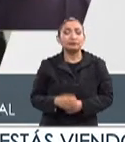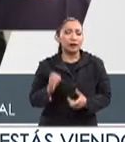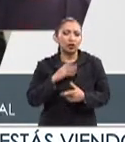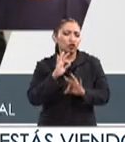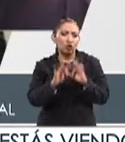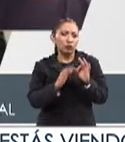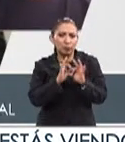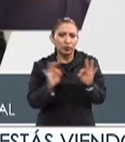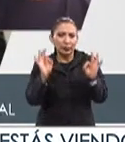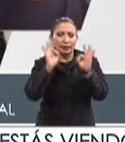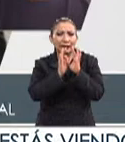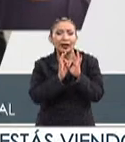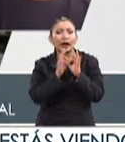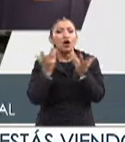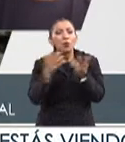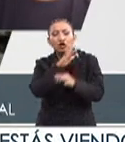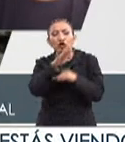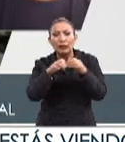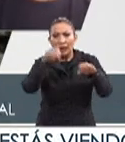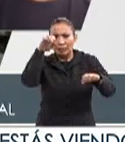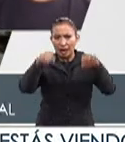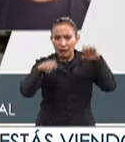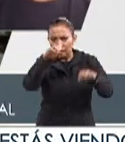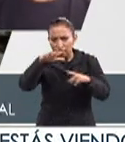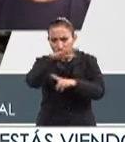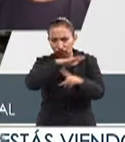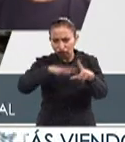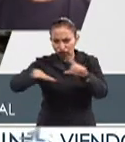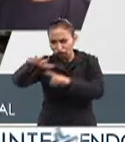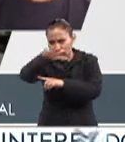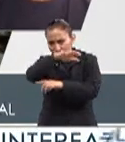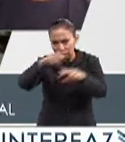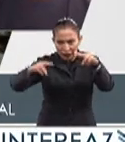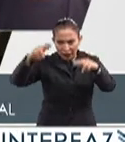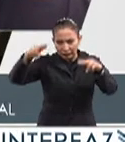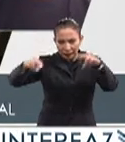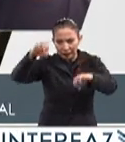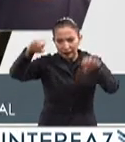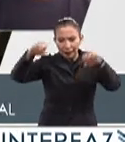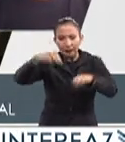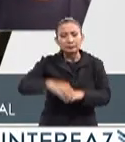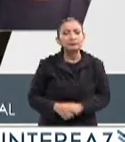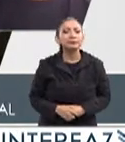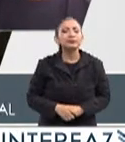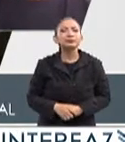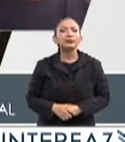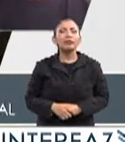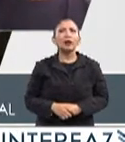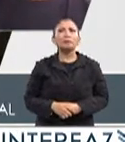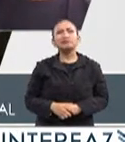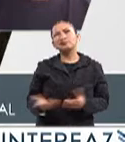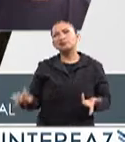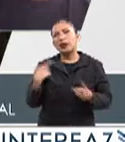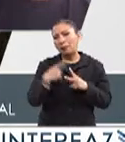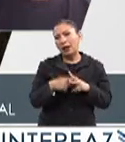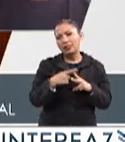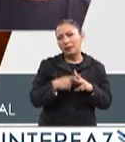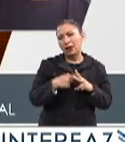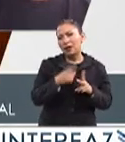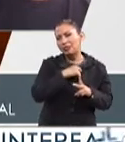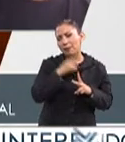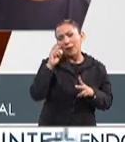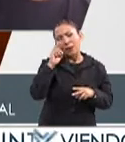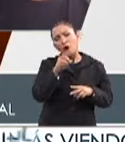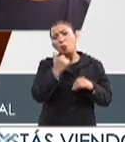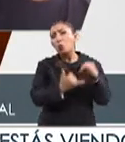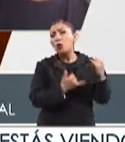Entonces es importante que sea en todas las edades, ¿no? En todos los contextos de edad. Yo creo que la matemática hay que tratar de